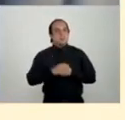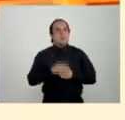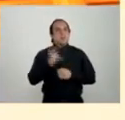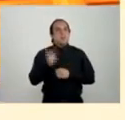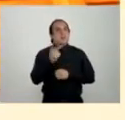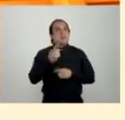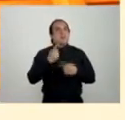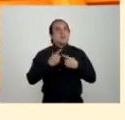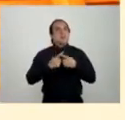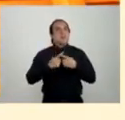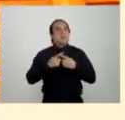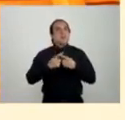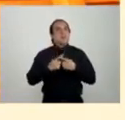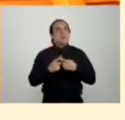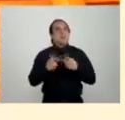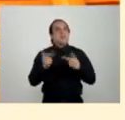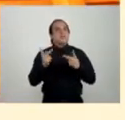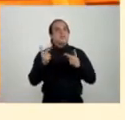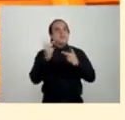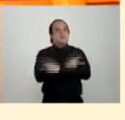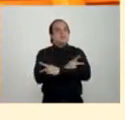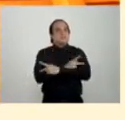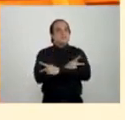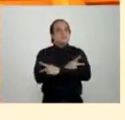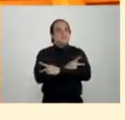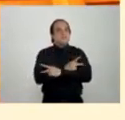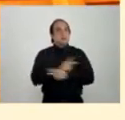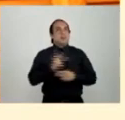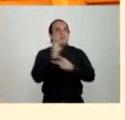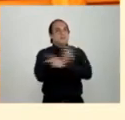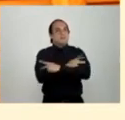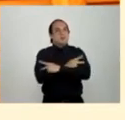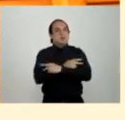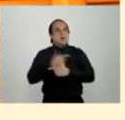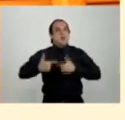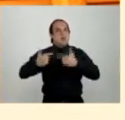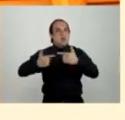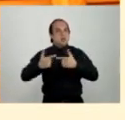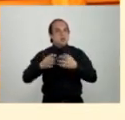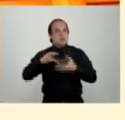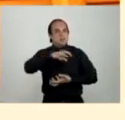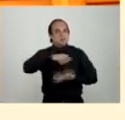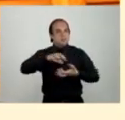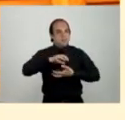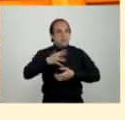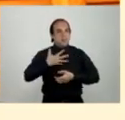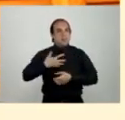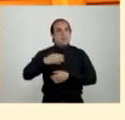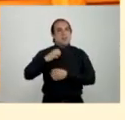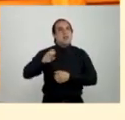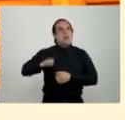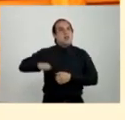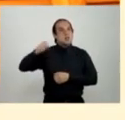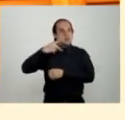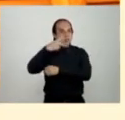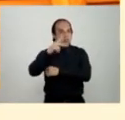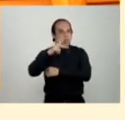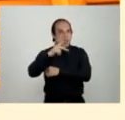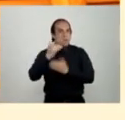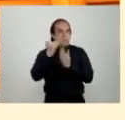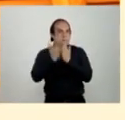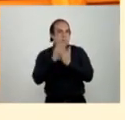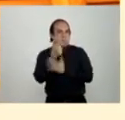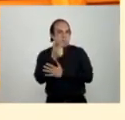que nuestros paralelos son una generación mixta que va desde tu edad y un poco menos incluso, que pescaría a